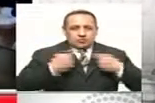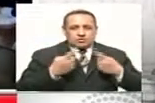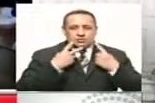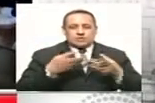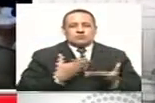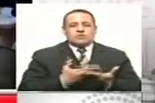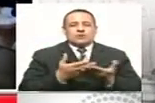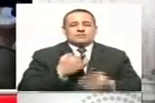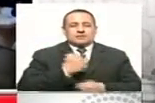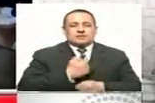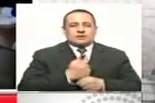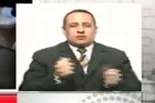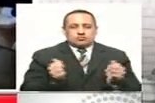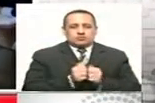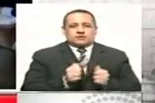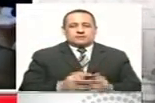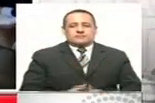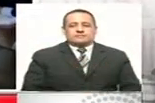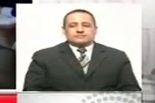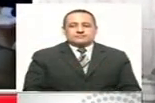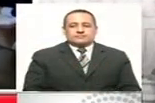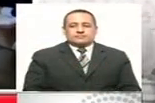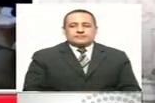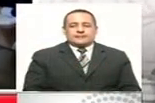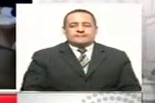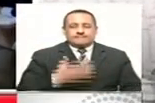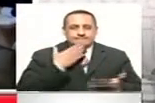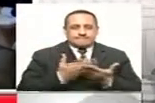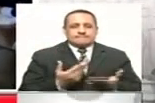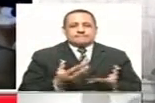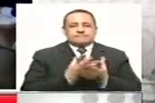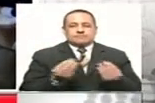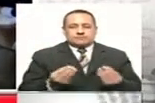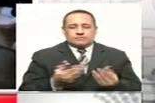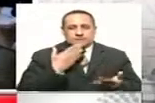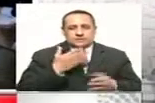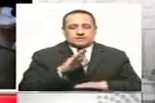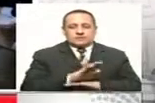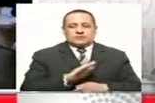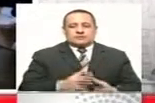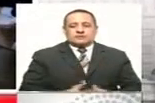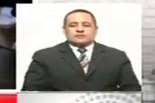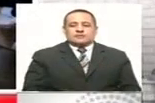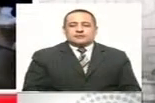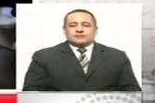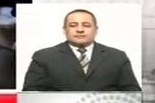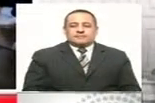para poder trabajar de manera conjunta. Les agradezco muchísimo. Muy buenas tardes.